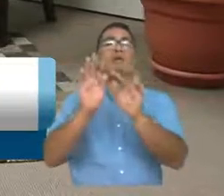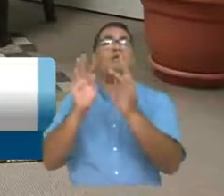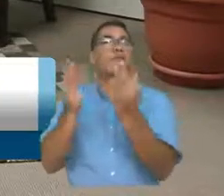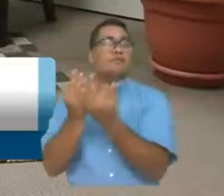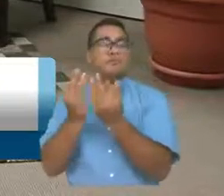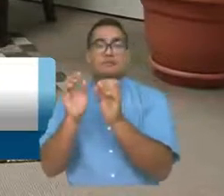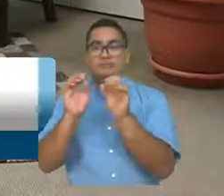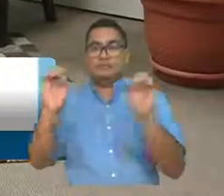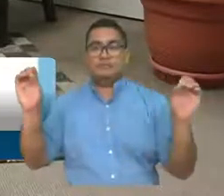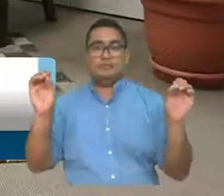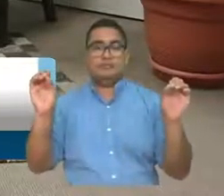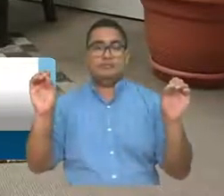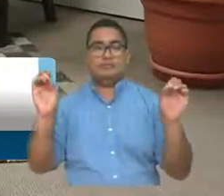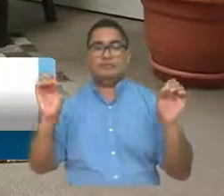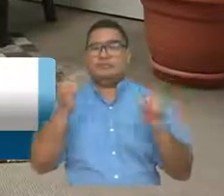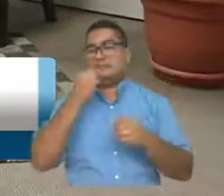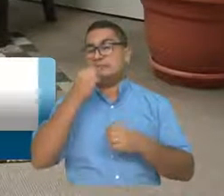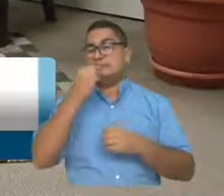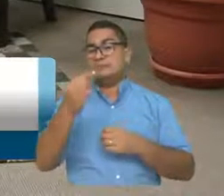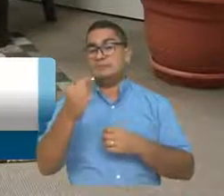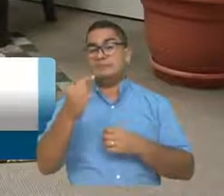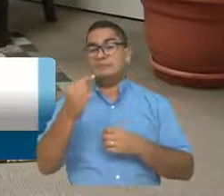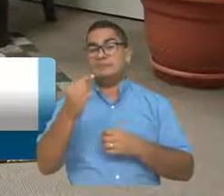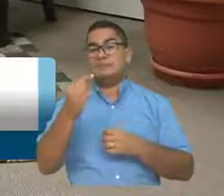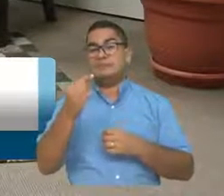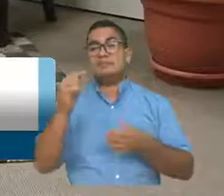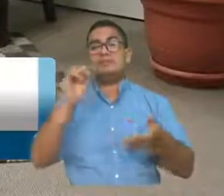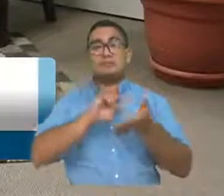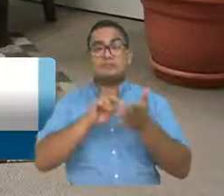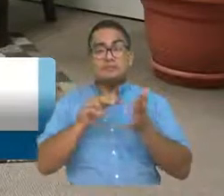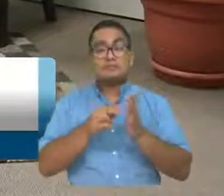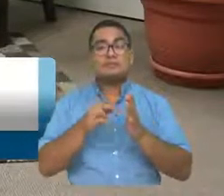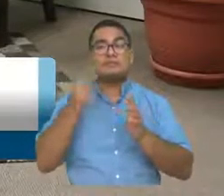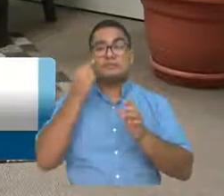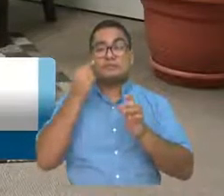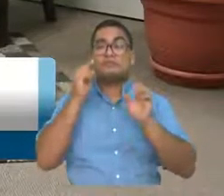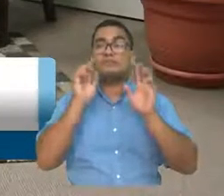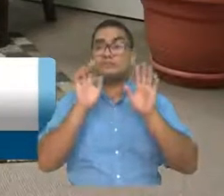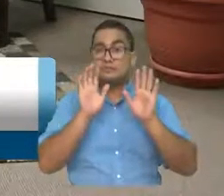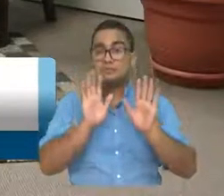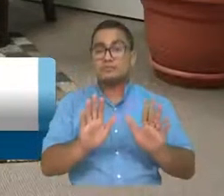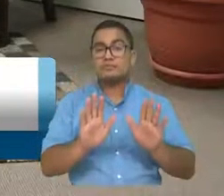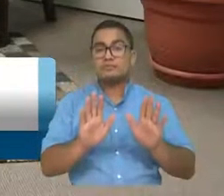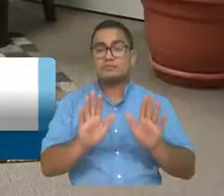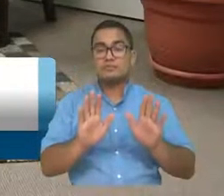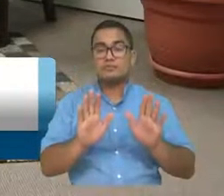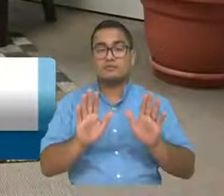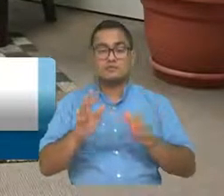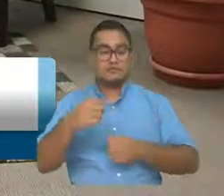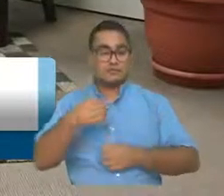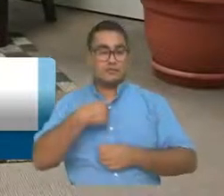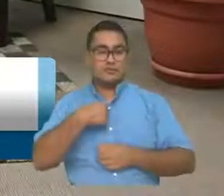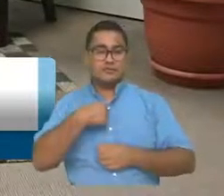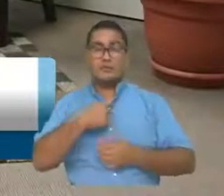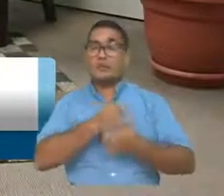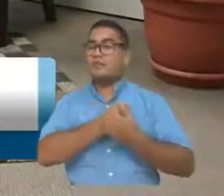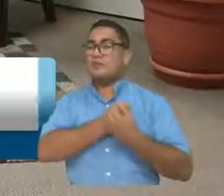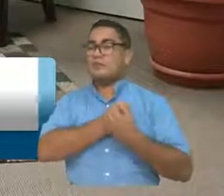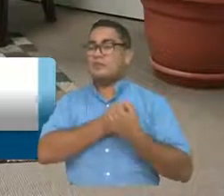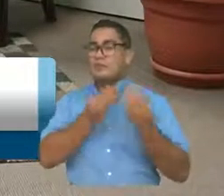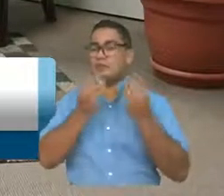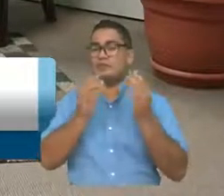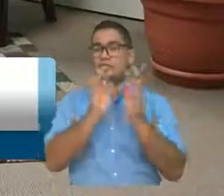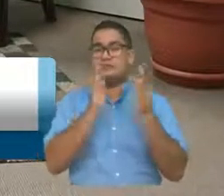yo, como persona responsable, me aísle en mi cuarto y no tener